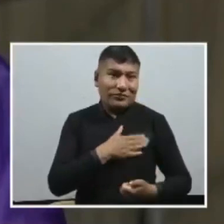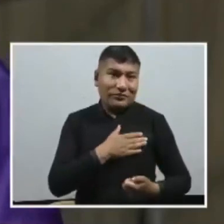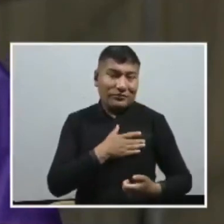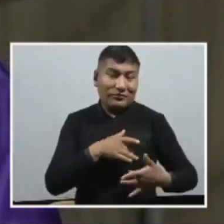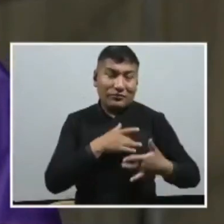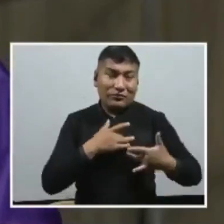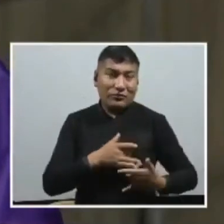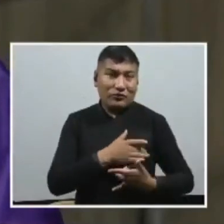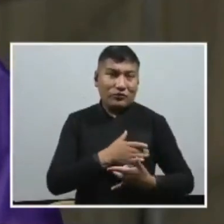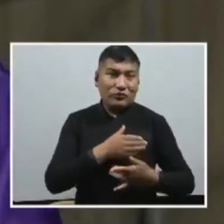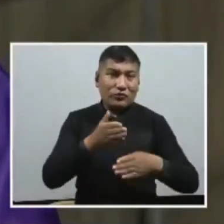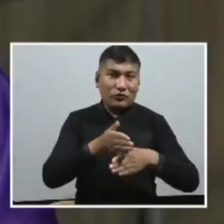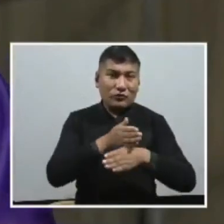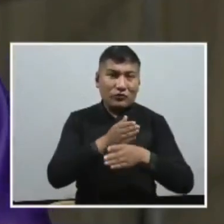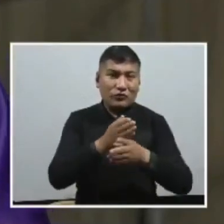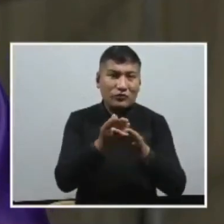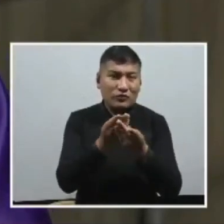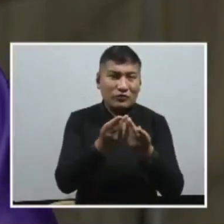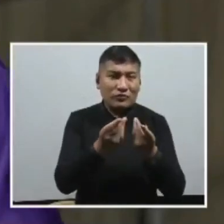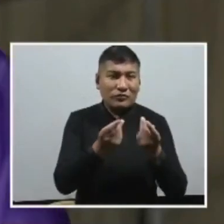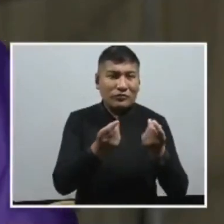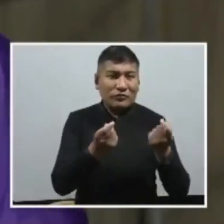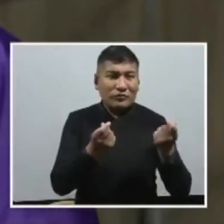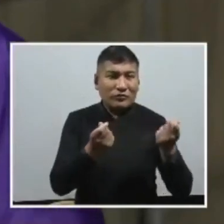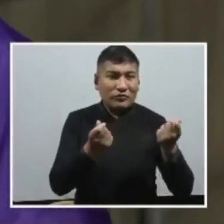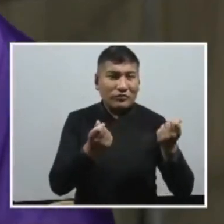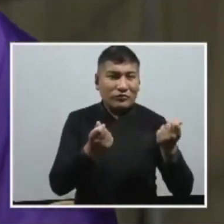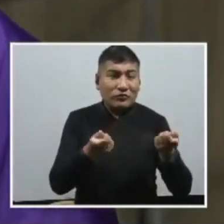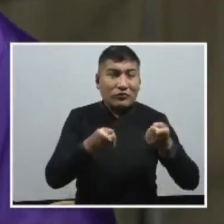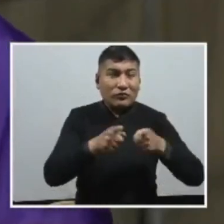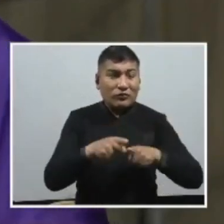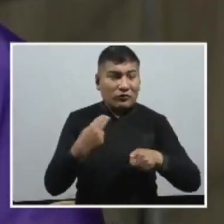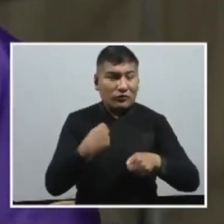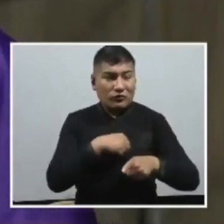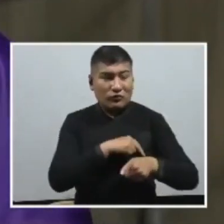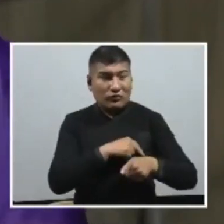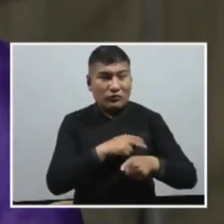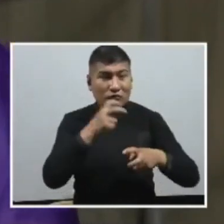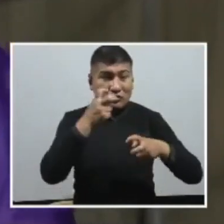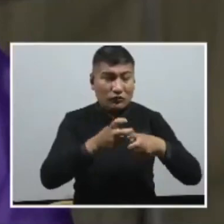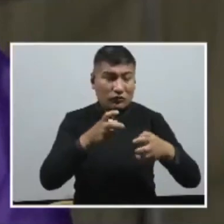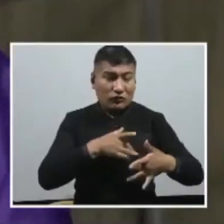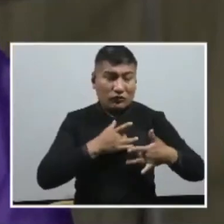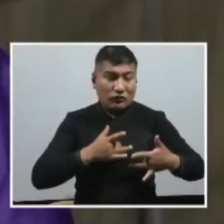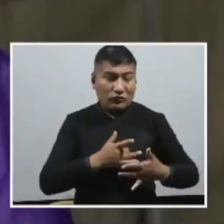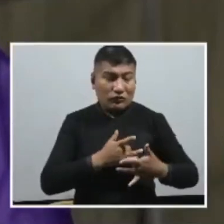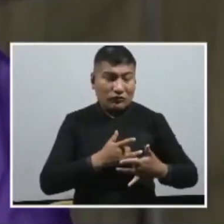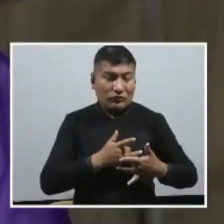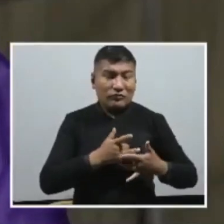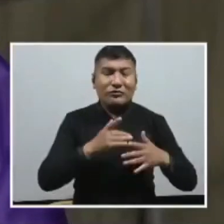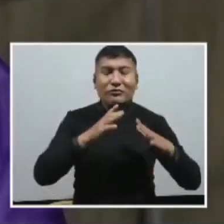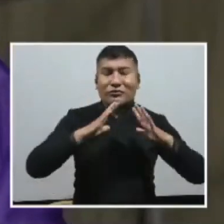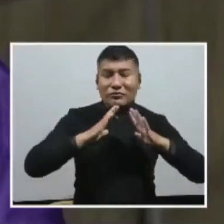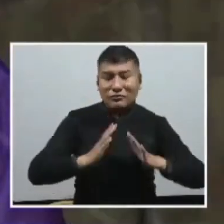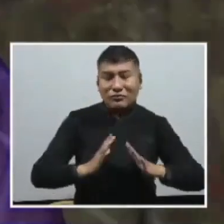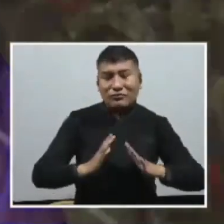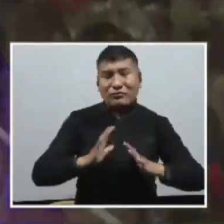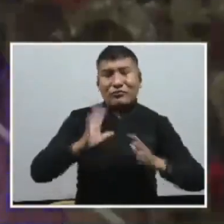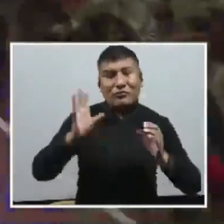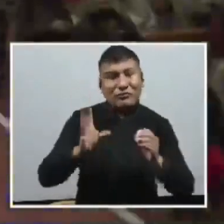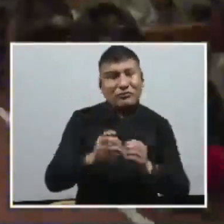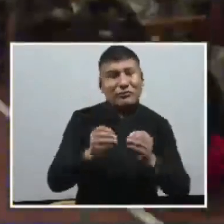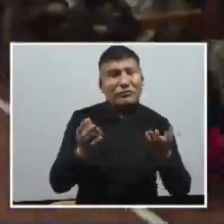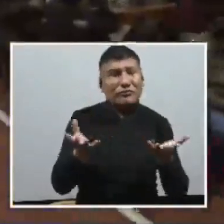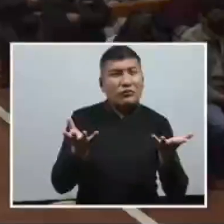va curando poco a poco en la medida en que dejamos de endurecer nuestro corazón y nos hacemos más